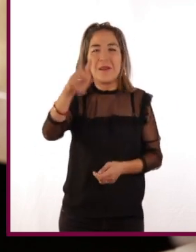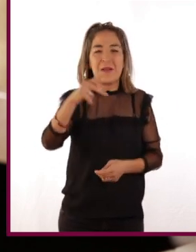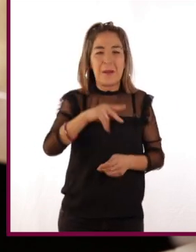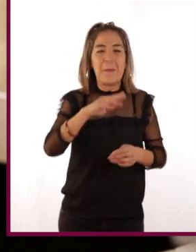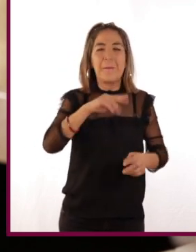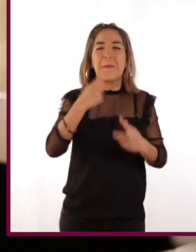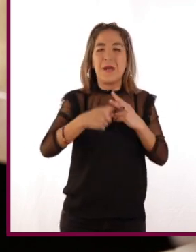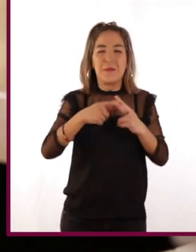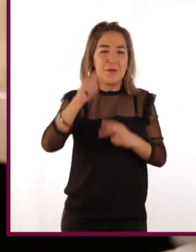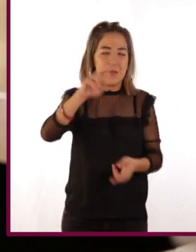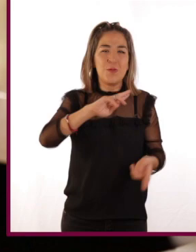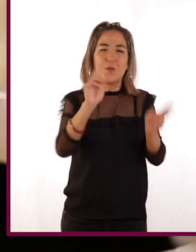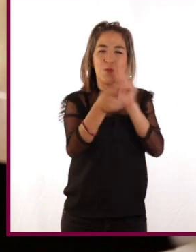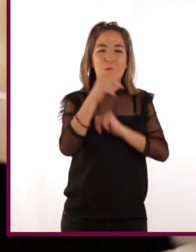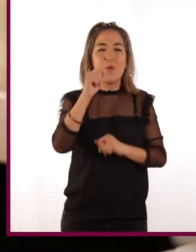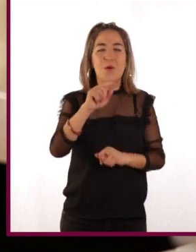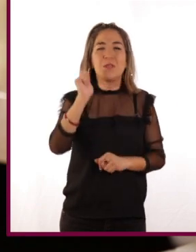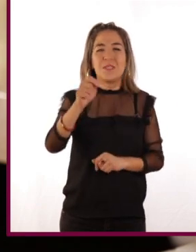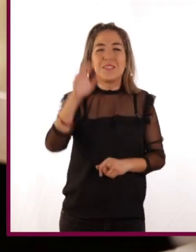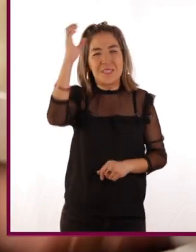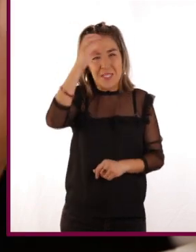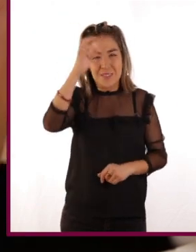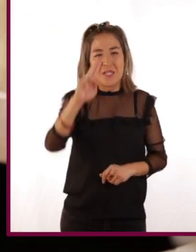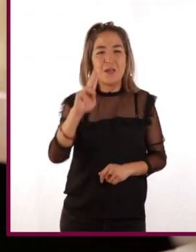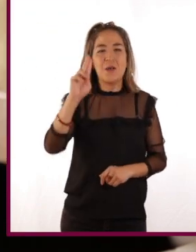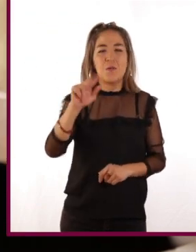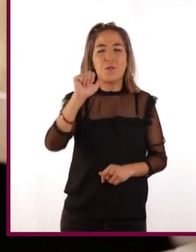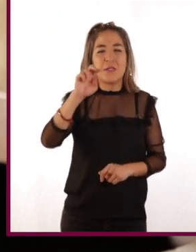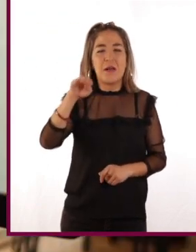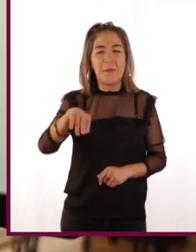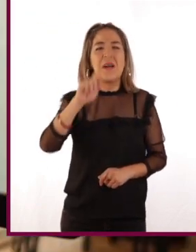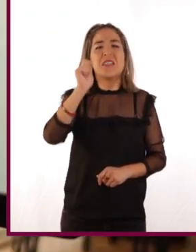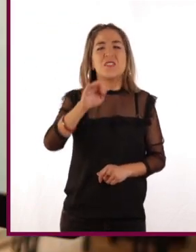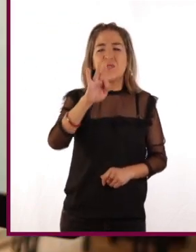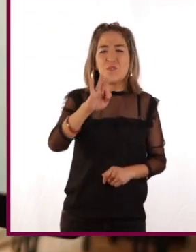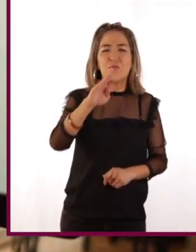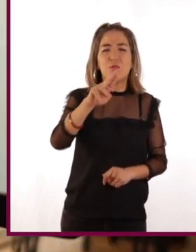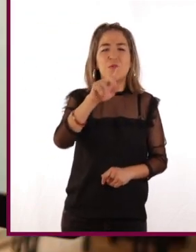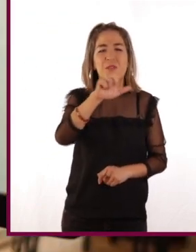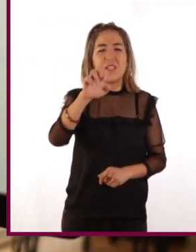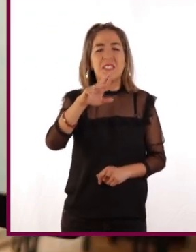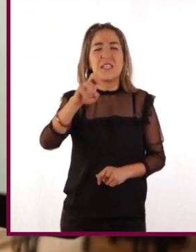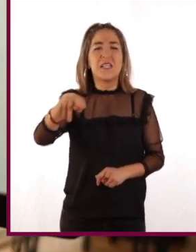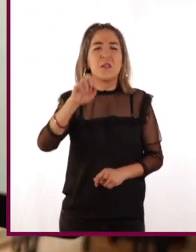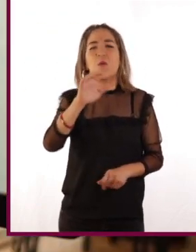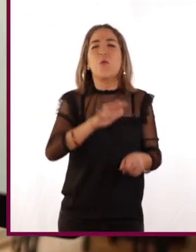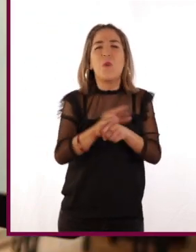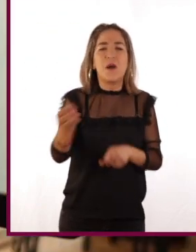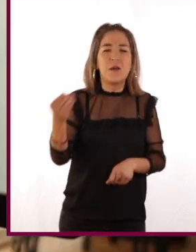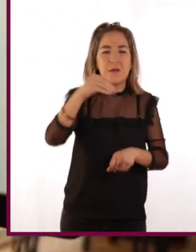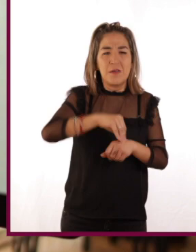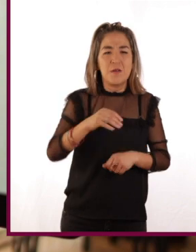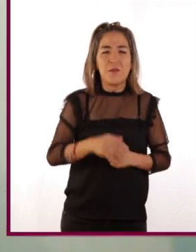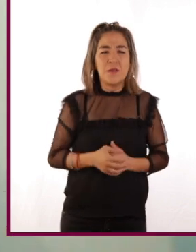Imaginario Matemático en Universo Museo de las Ciencias de la UNAM. Bienvenido, Ramón. ¿Qué es un fullereno y cuáles son sus aplicaciones? Bueno,